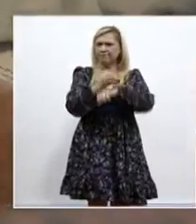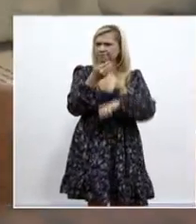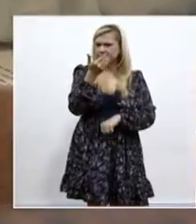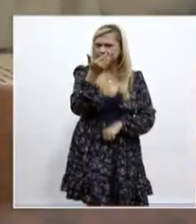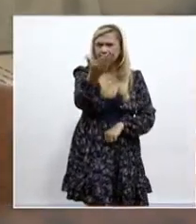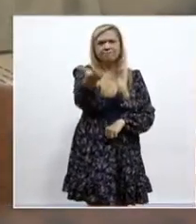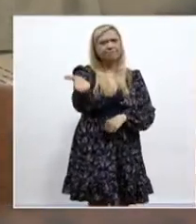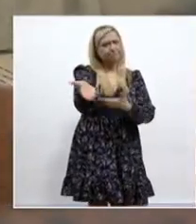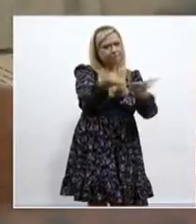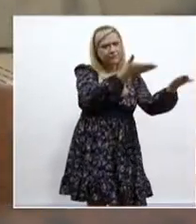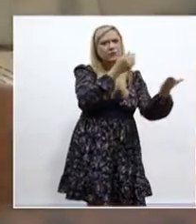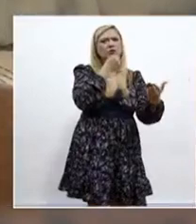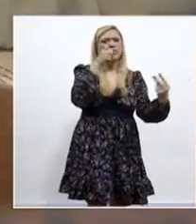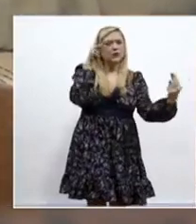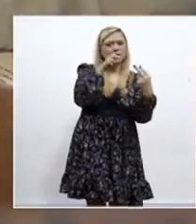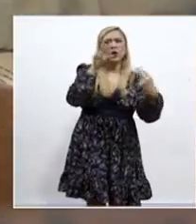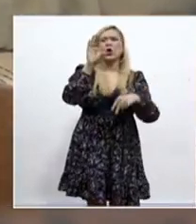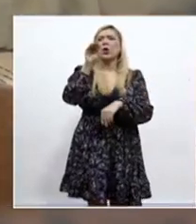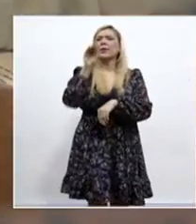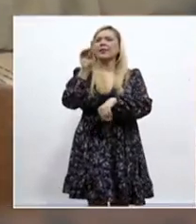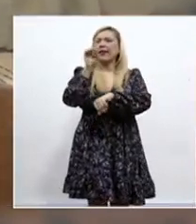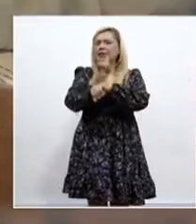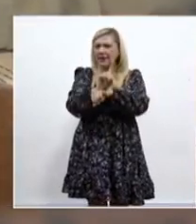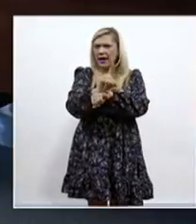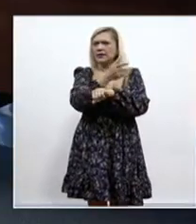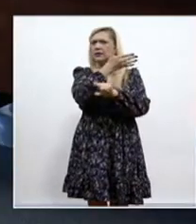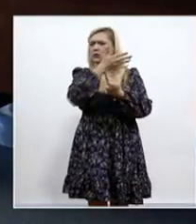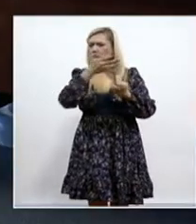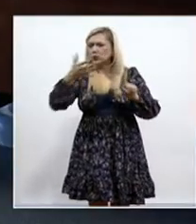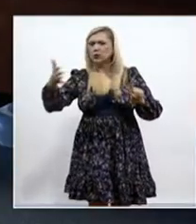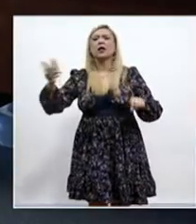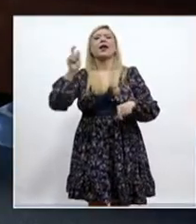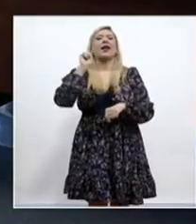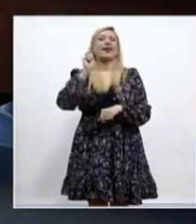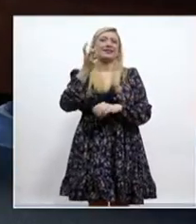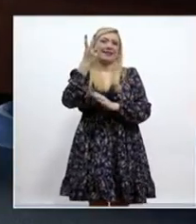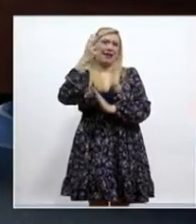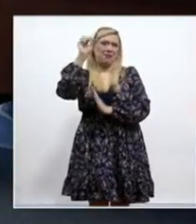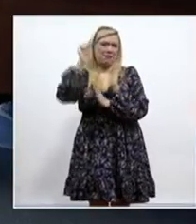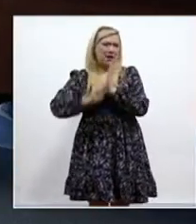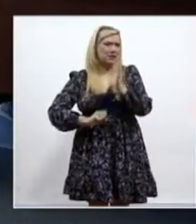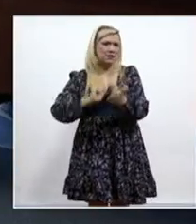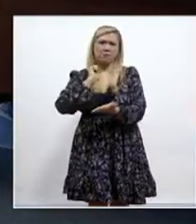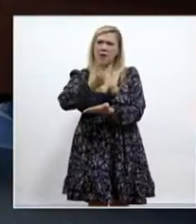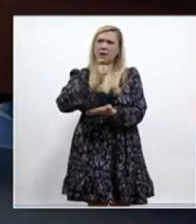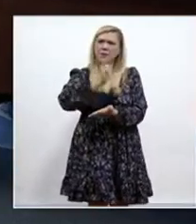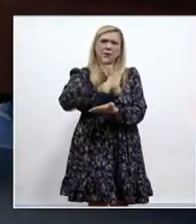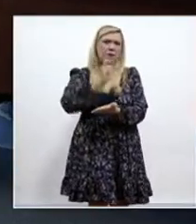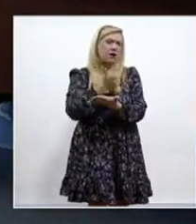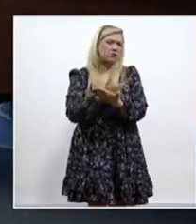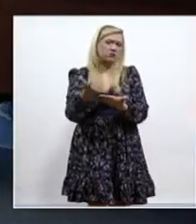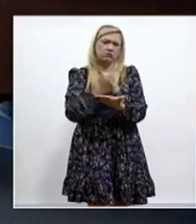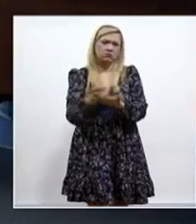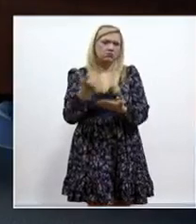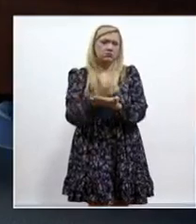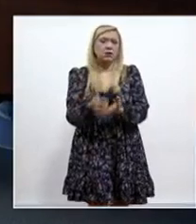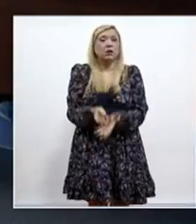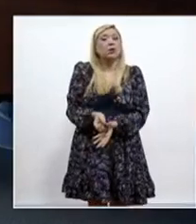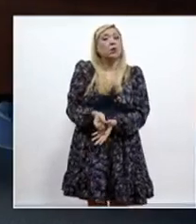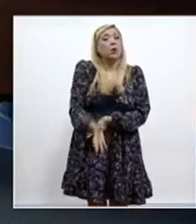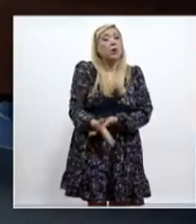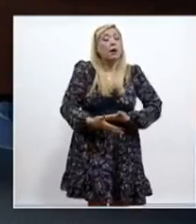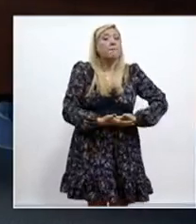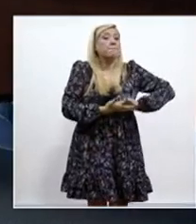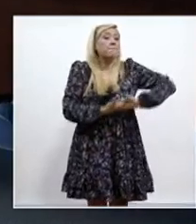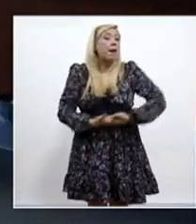acción de inconstitucionalidad 140/2019, en la que invalidó diversas disposiciones de la Ley de Archivos del Estado de Hidalgo, entre